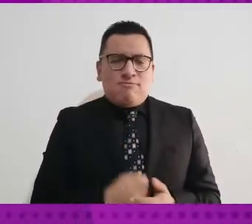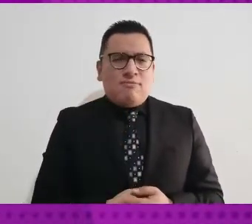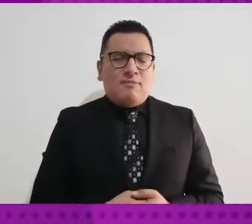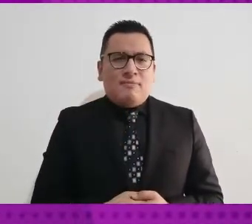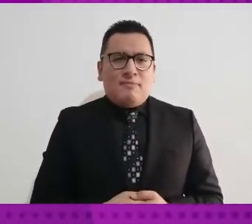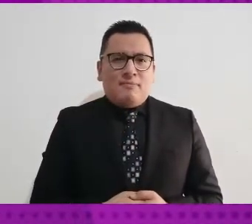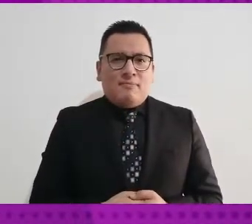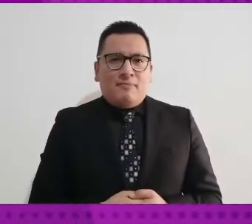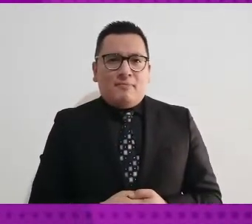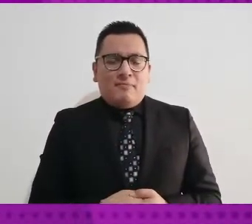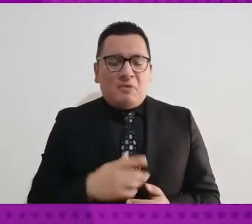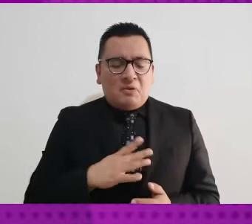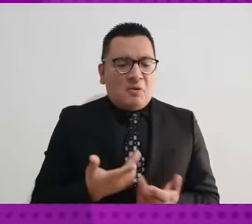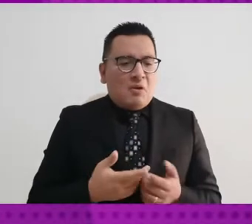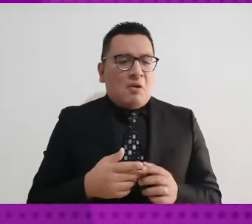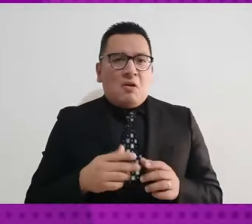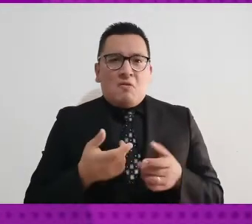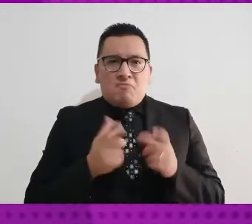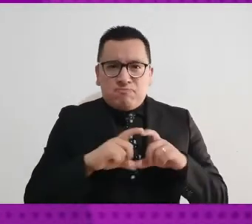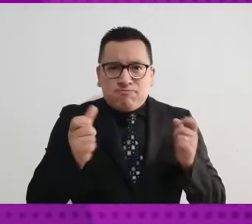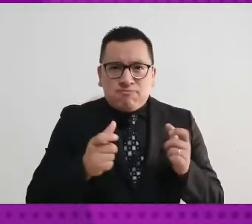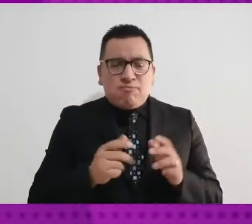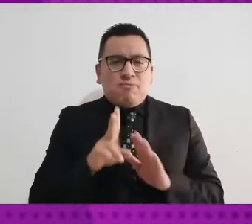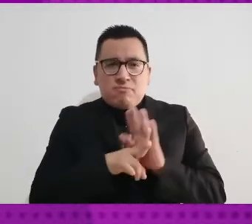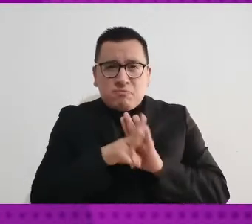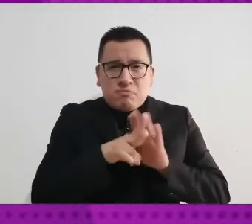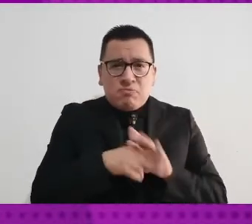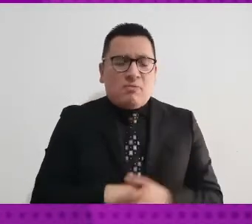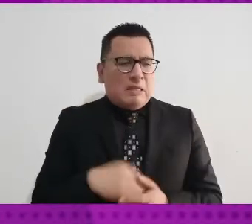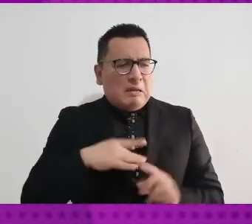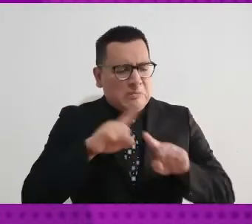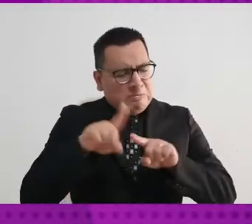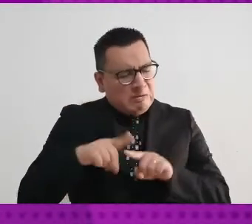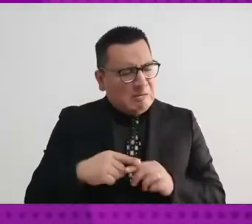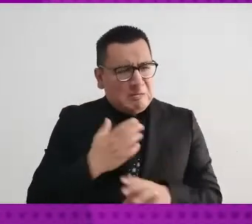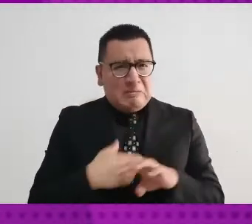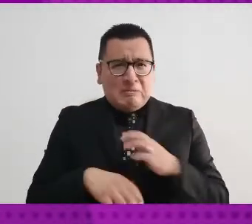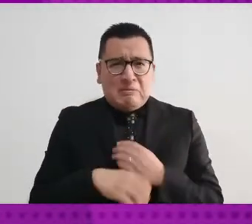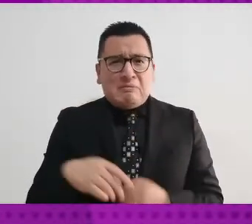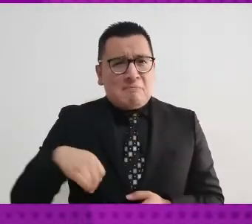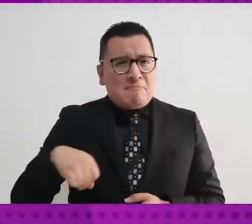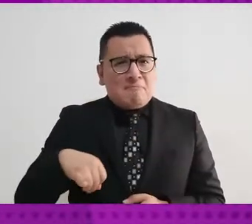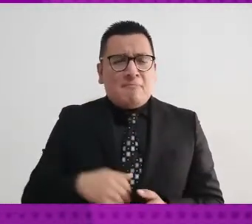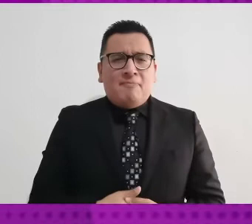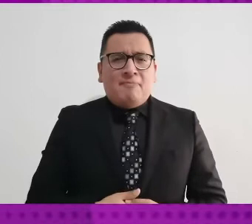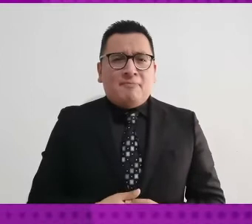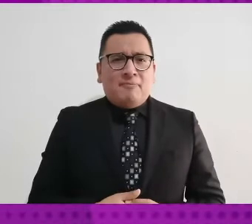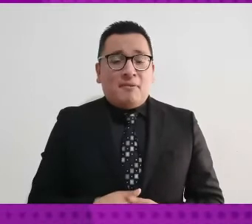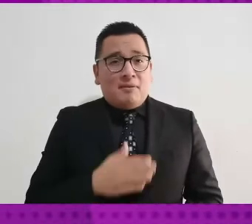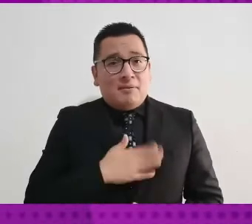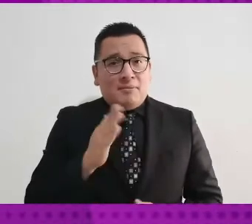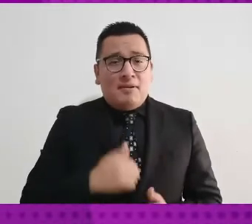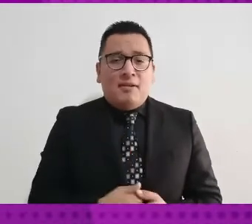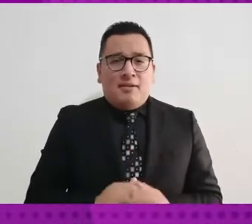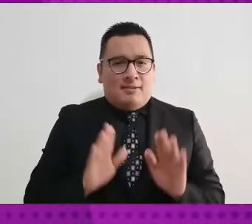historieta, carteras, videos, spots. Hay una variedad de artículos muy interesantes. Y